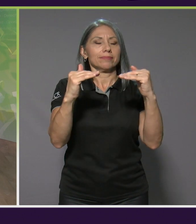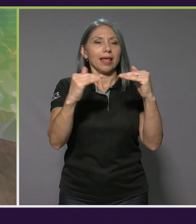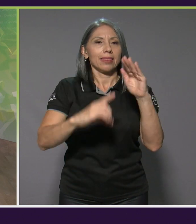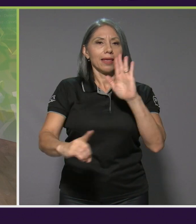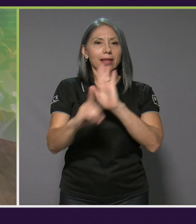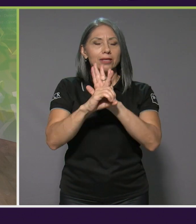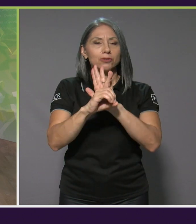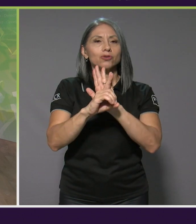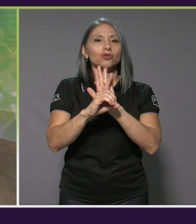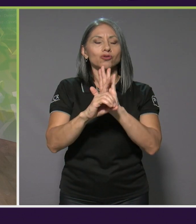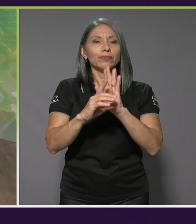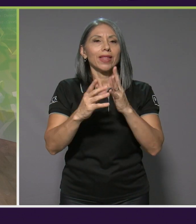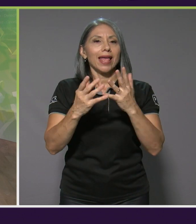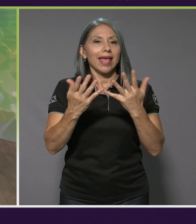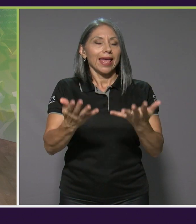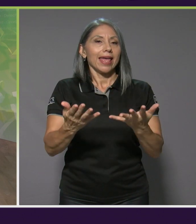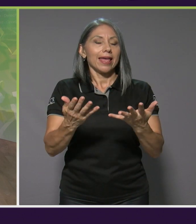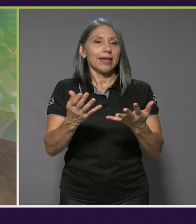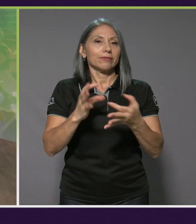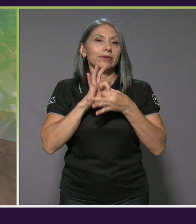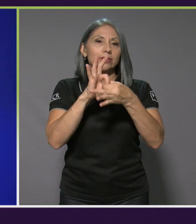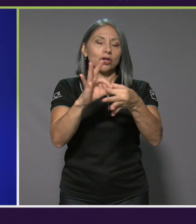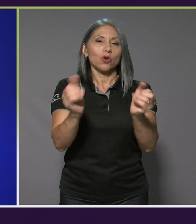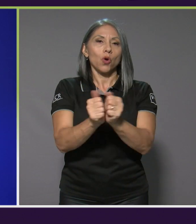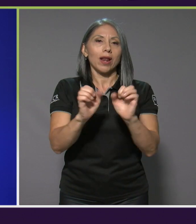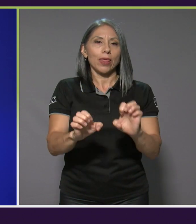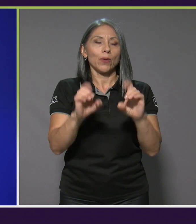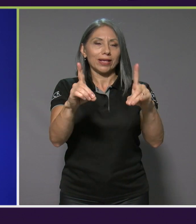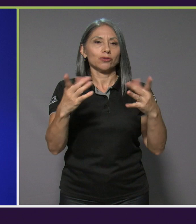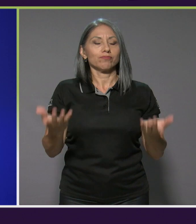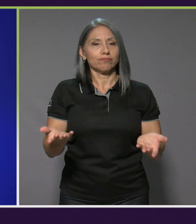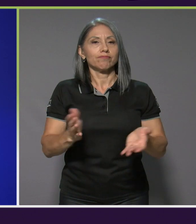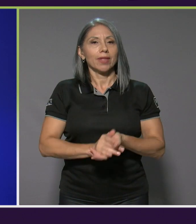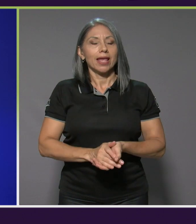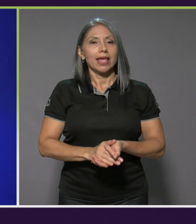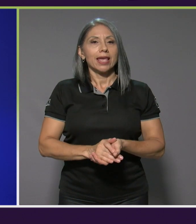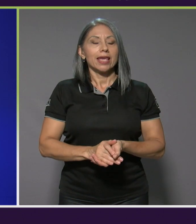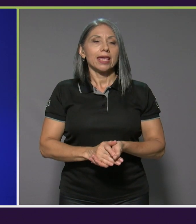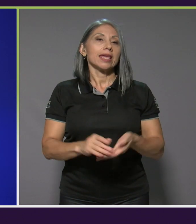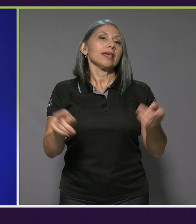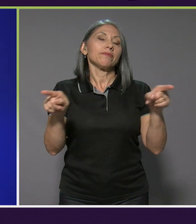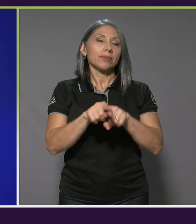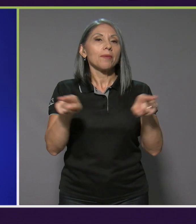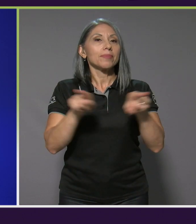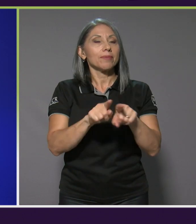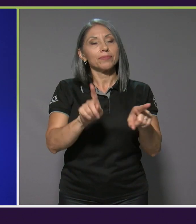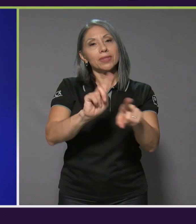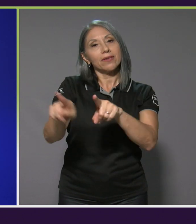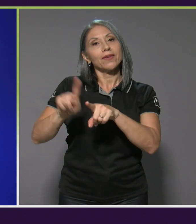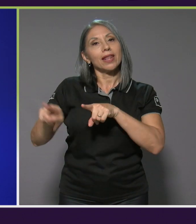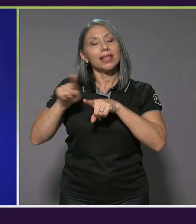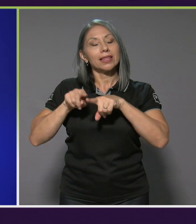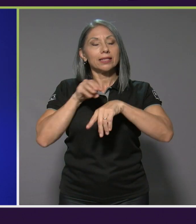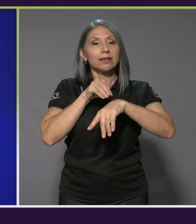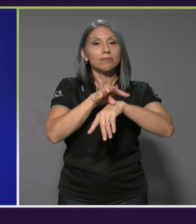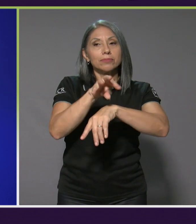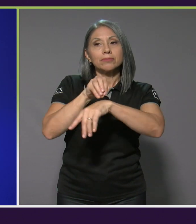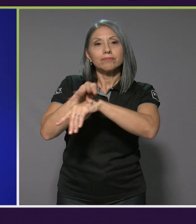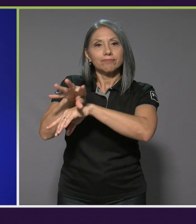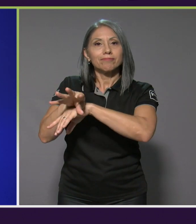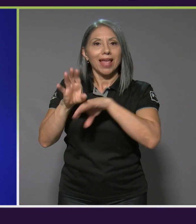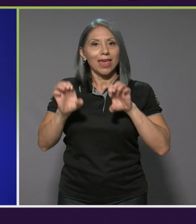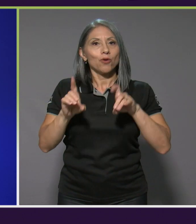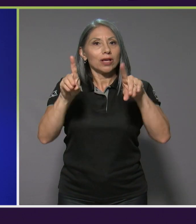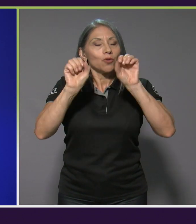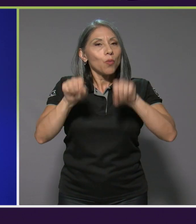derechos en cuanto a lo que es la educación y las incidencias que puede tener la educación en otras áreas,